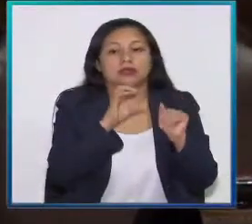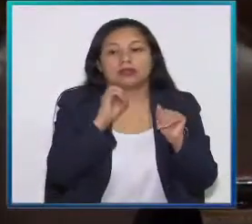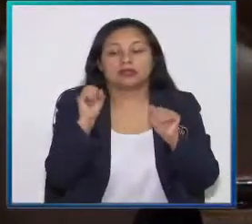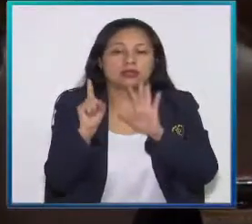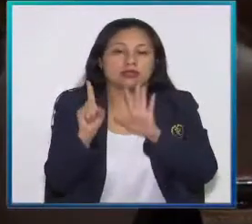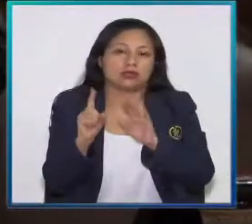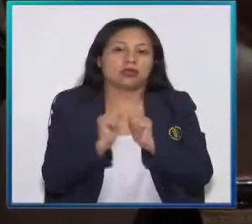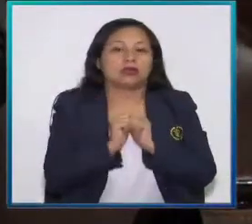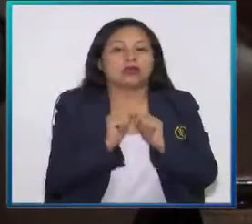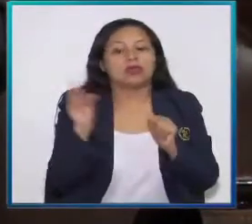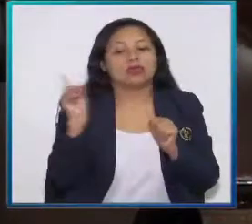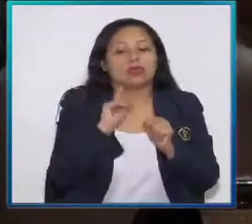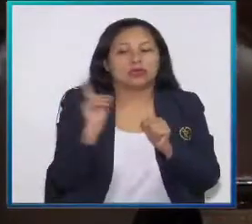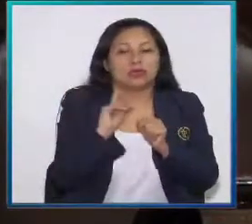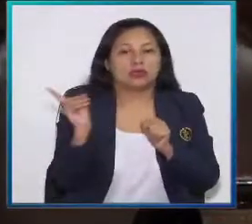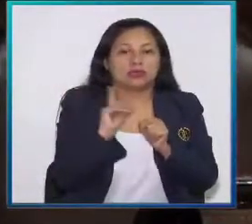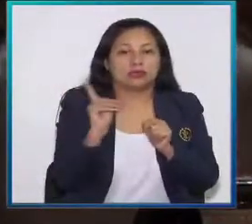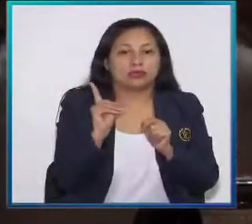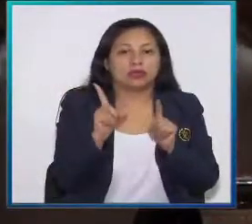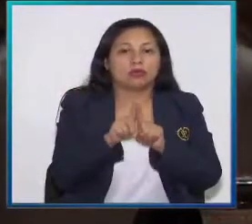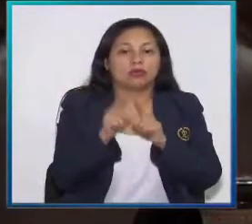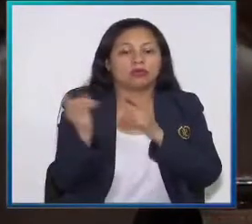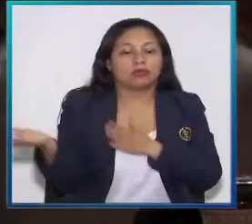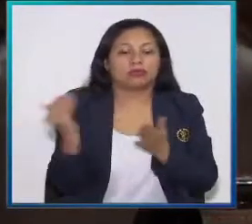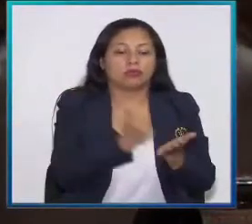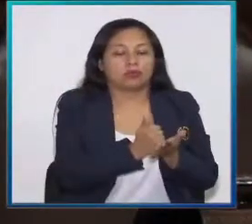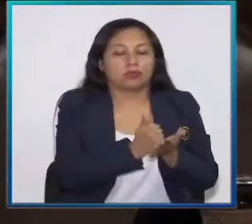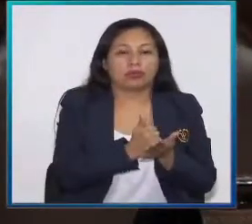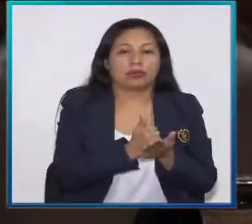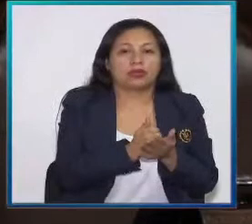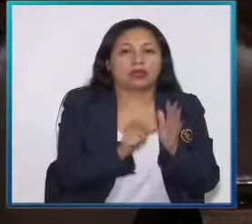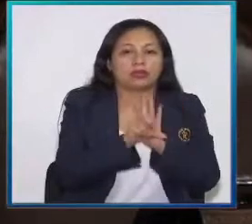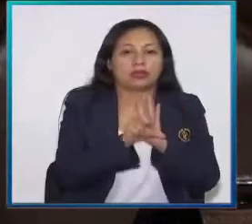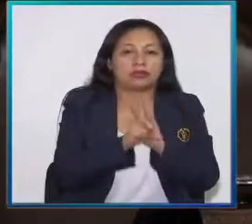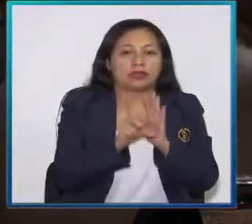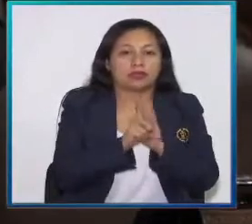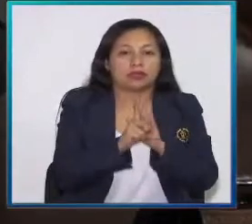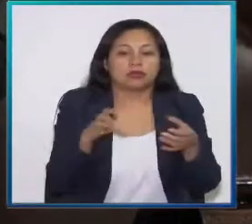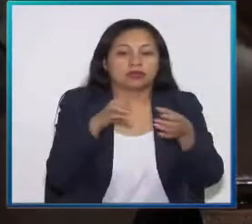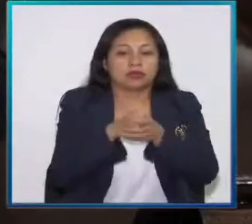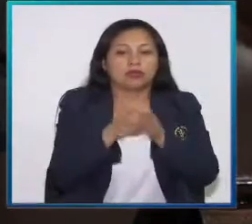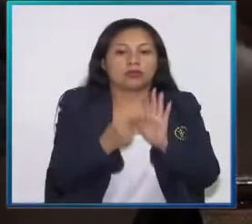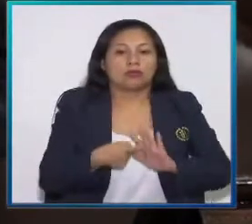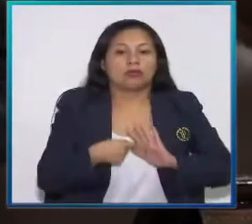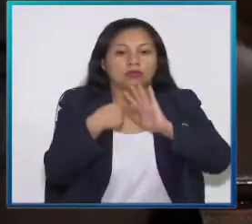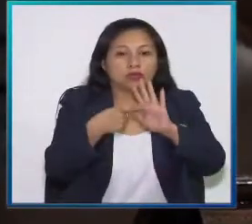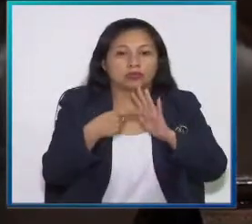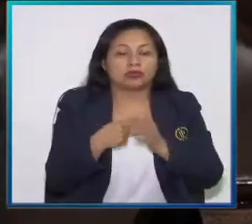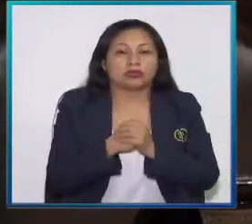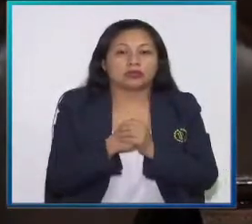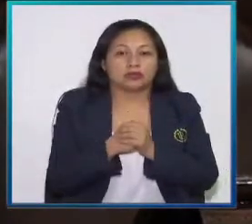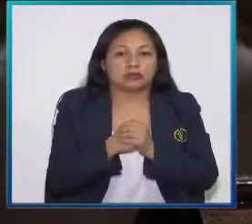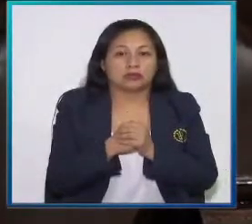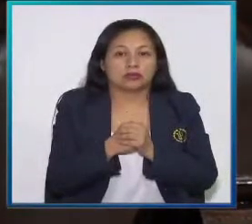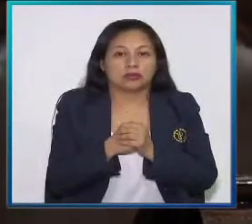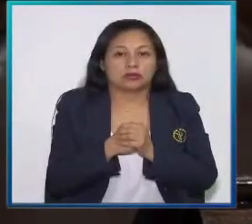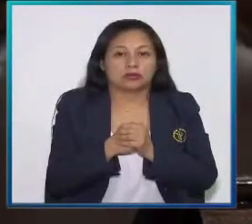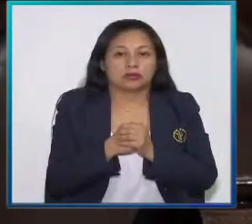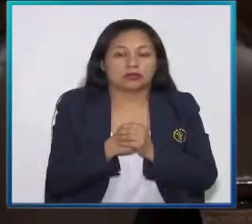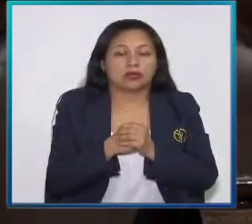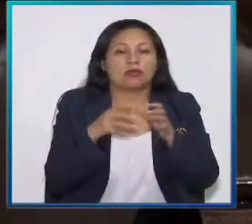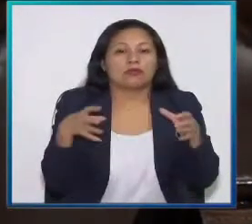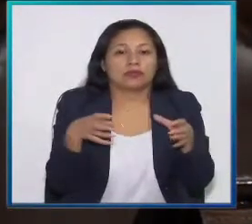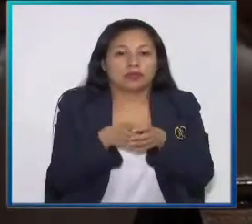6006, donde se dispone a aprobar la ley de comisiones de postulación.